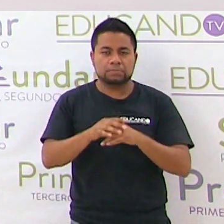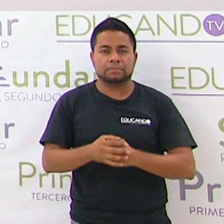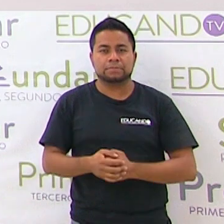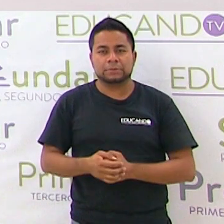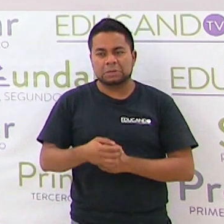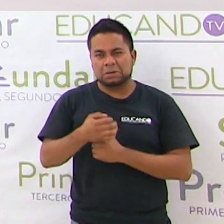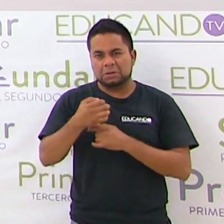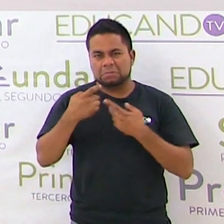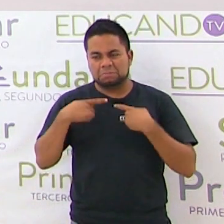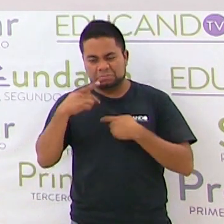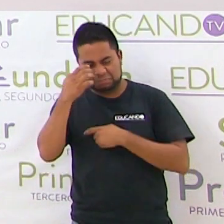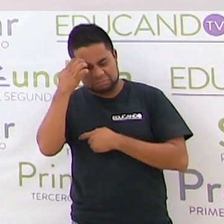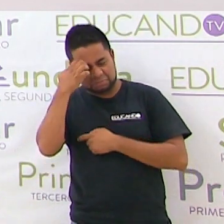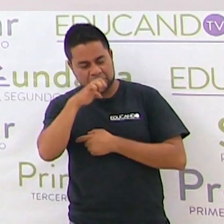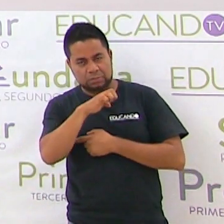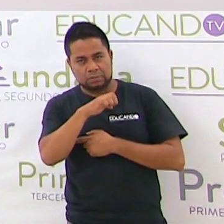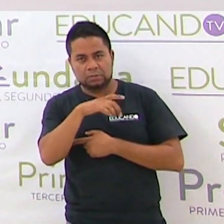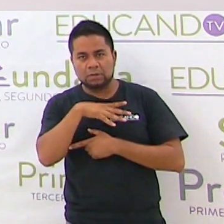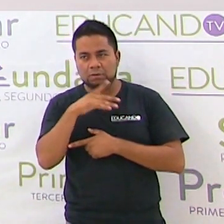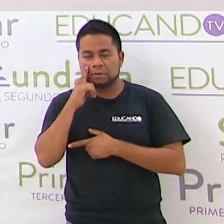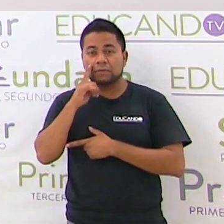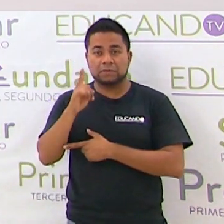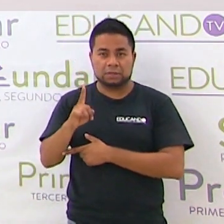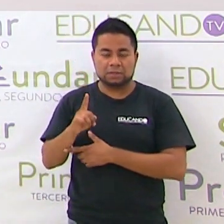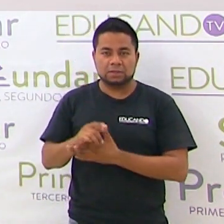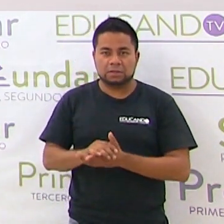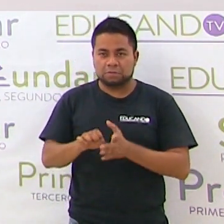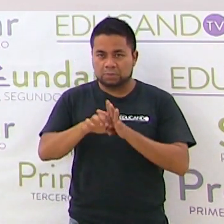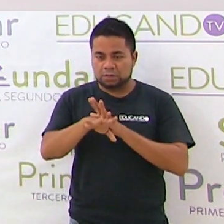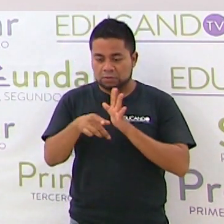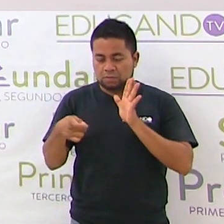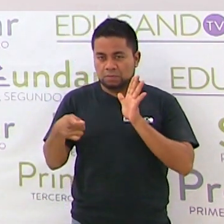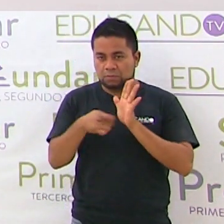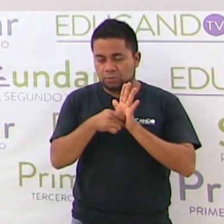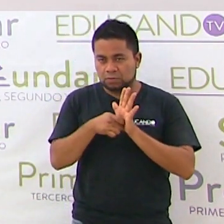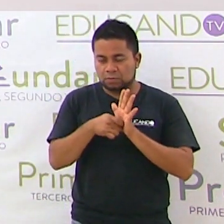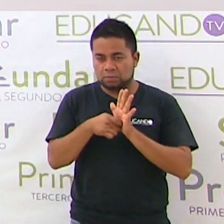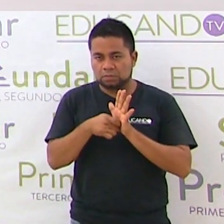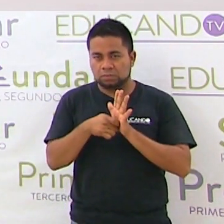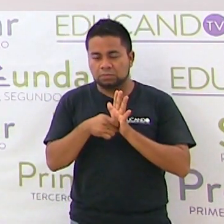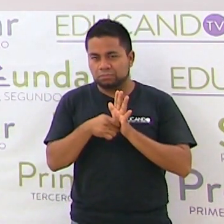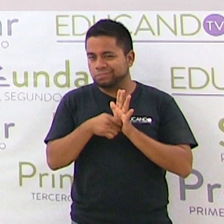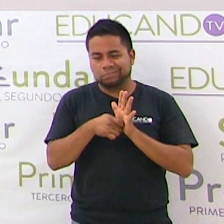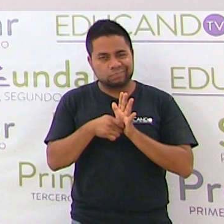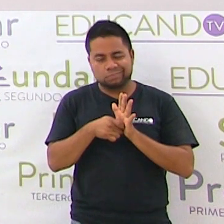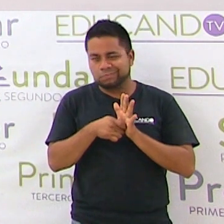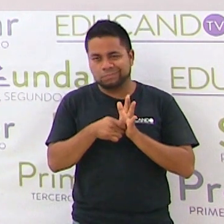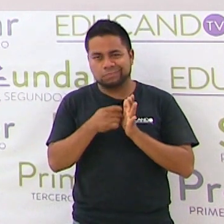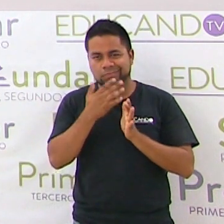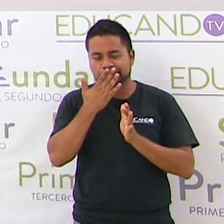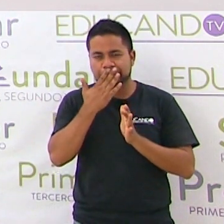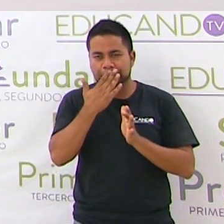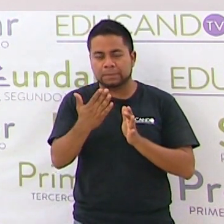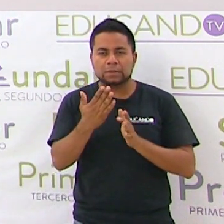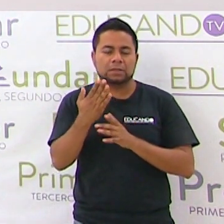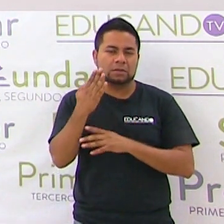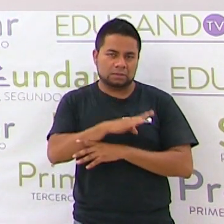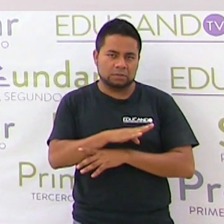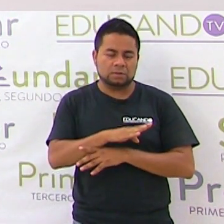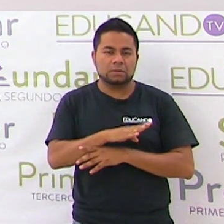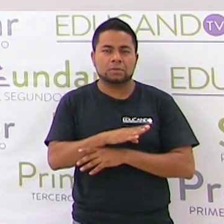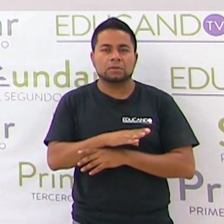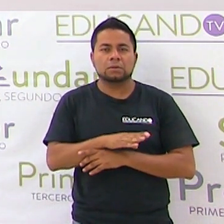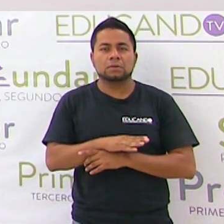demás. Aquí hay un detalle, este punto no es correcto. ¿Por qué? Porque